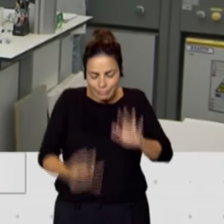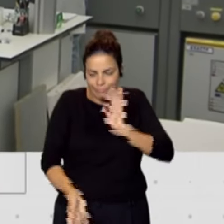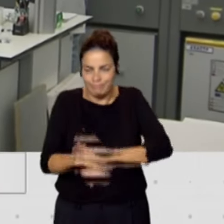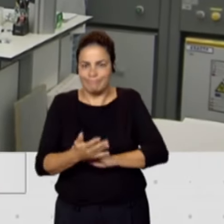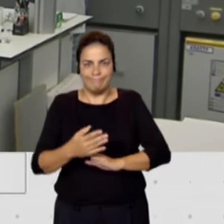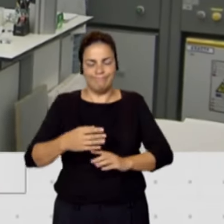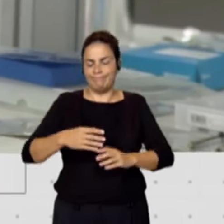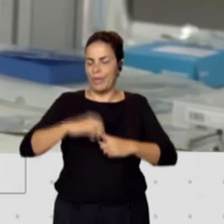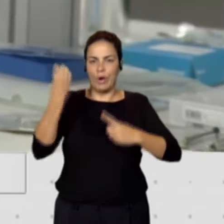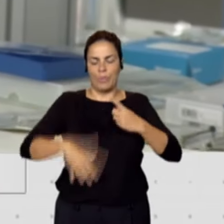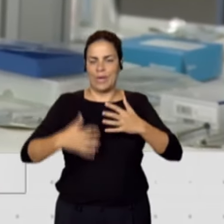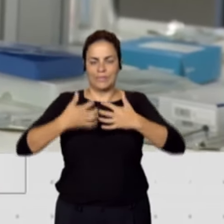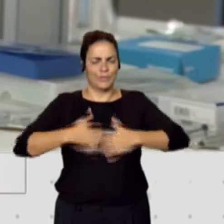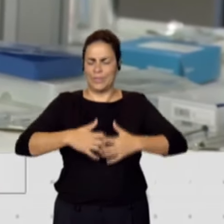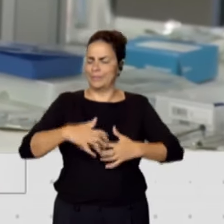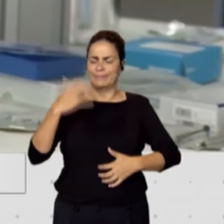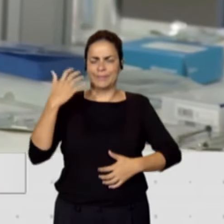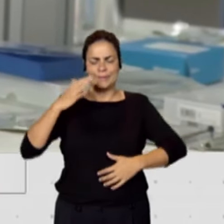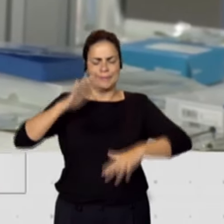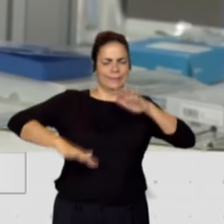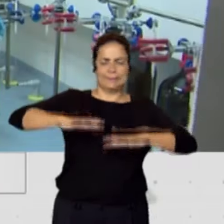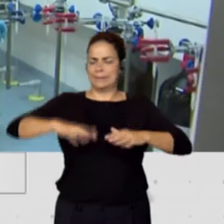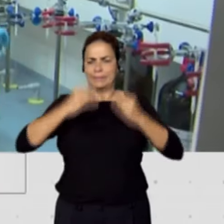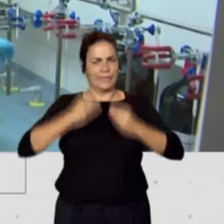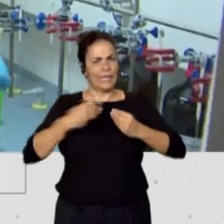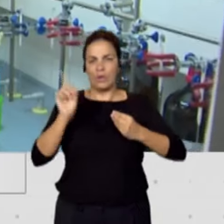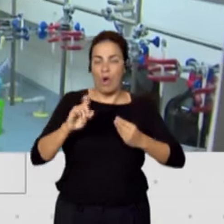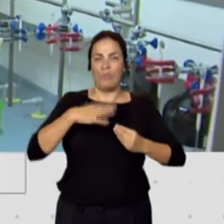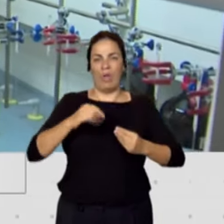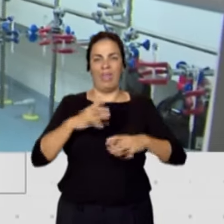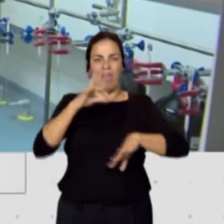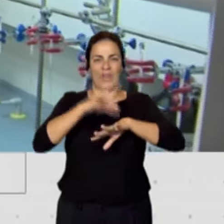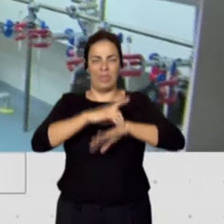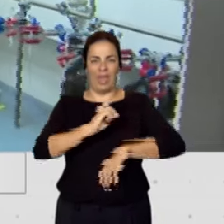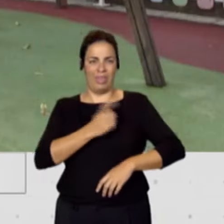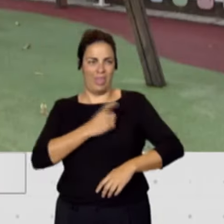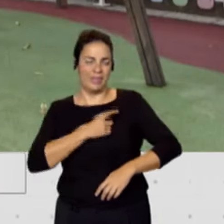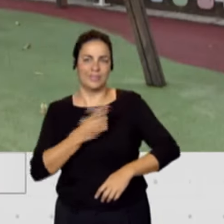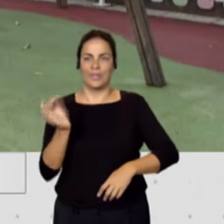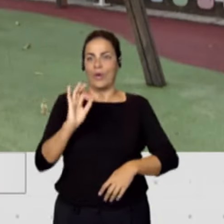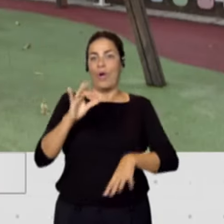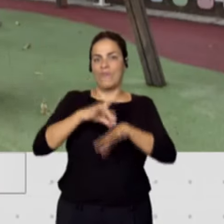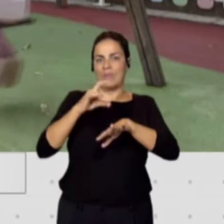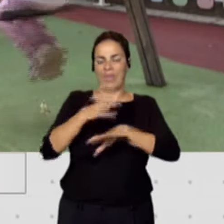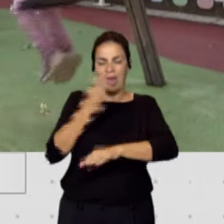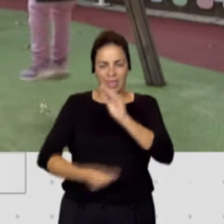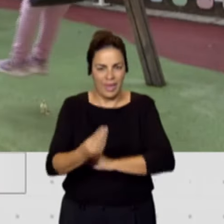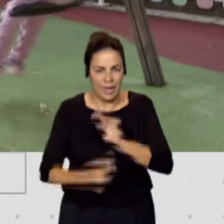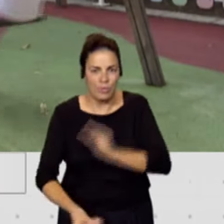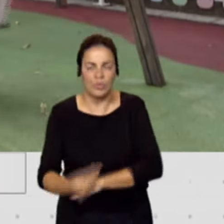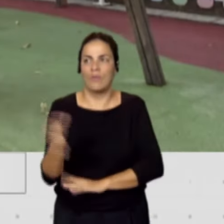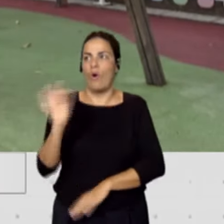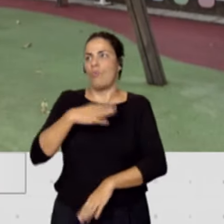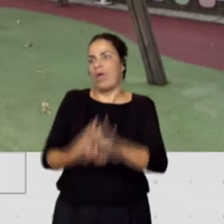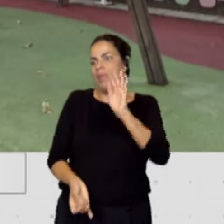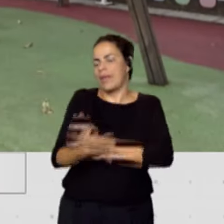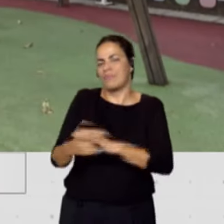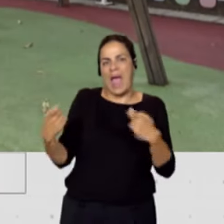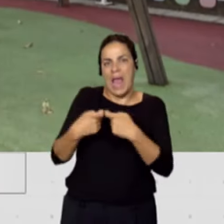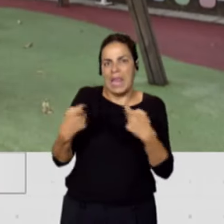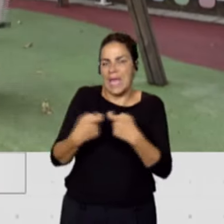nivel hormonal que dan lugar a su vez enfermedades de tipo cardiovascular de tipo reproductivo alergias etcétera